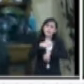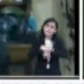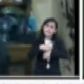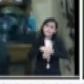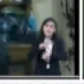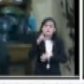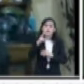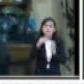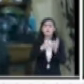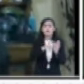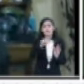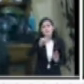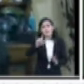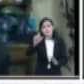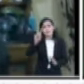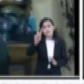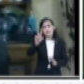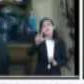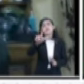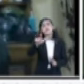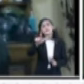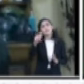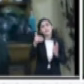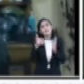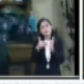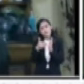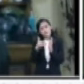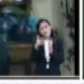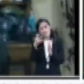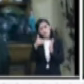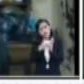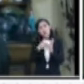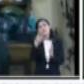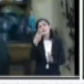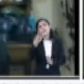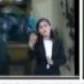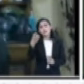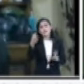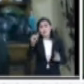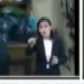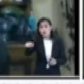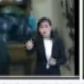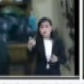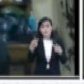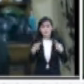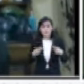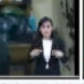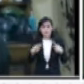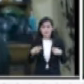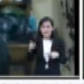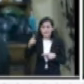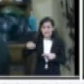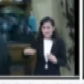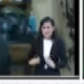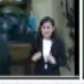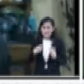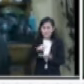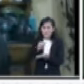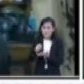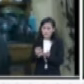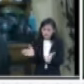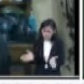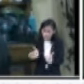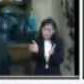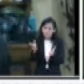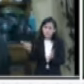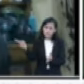y que dicen en varias ocasiones que si ya eres consejero ya fuiste consejero el puesto de consejero presidente sí